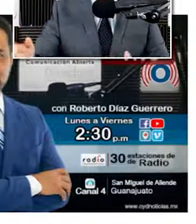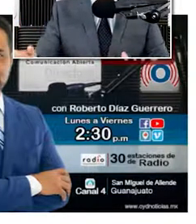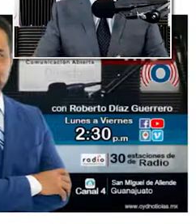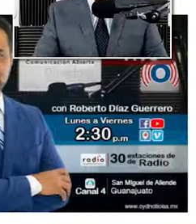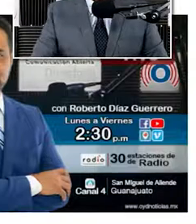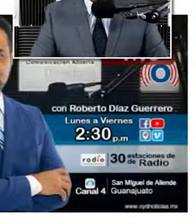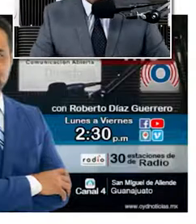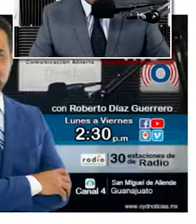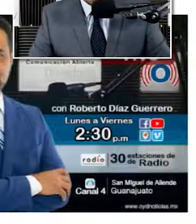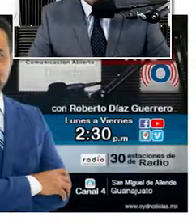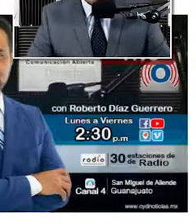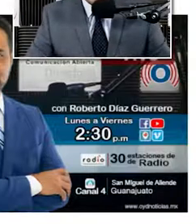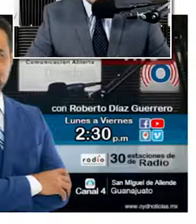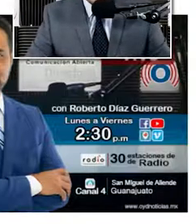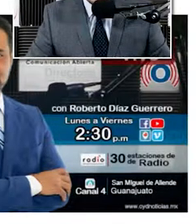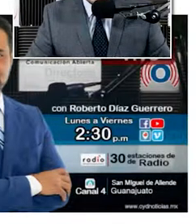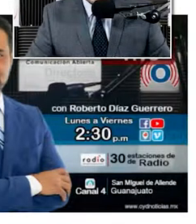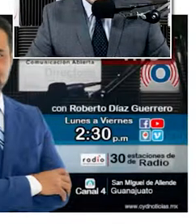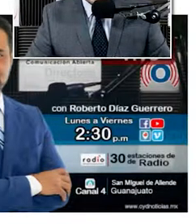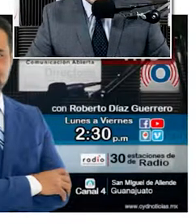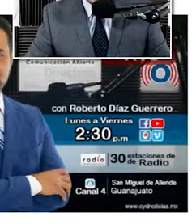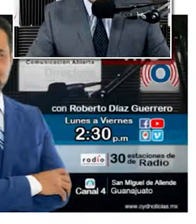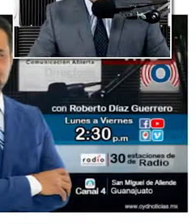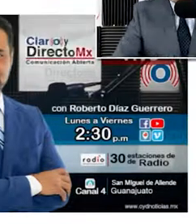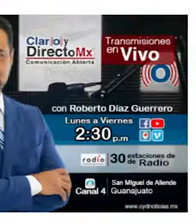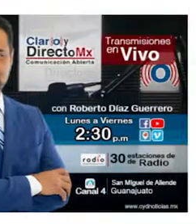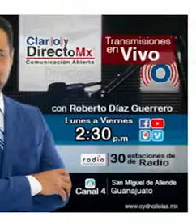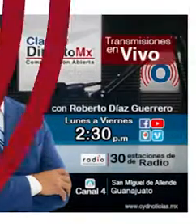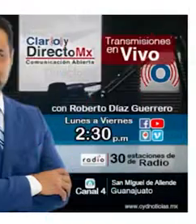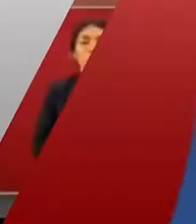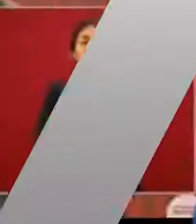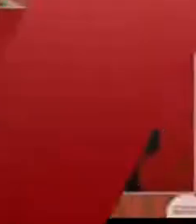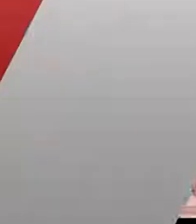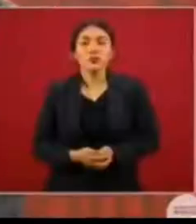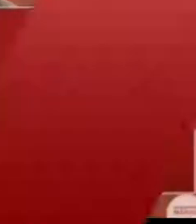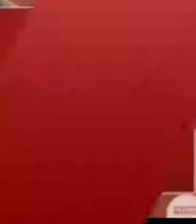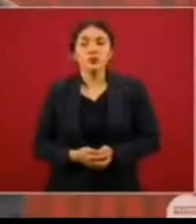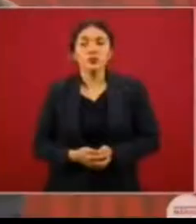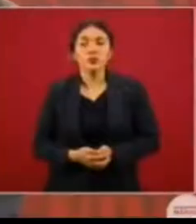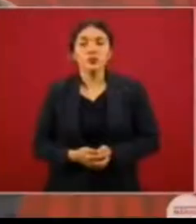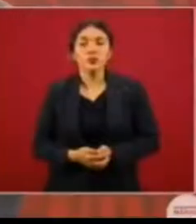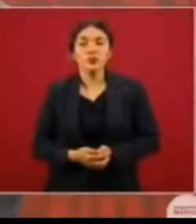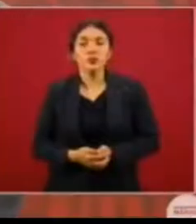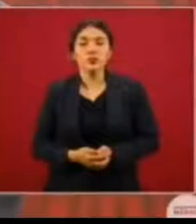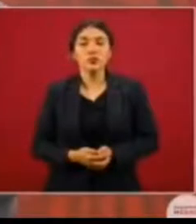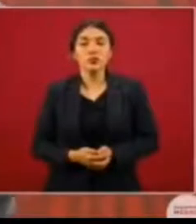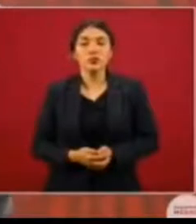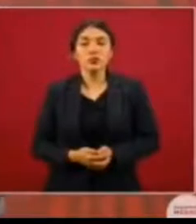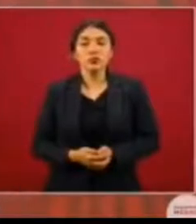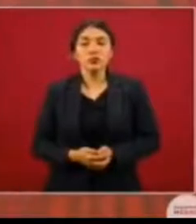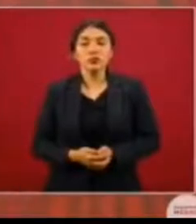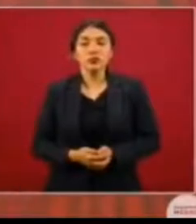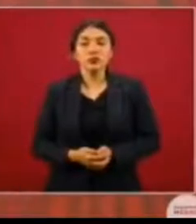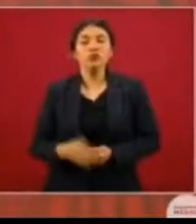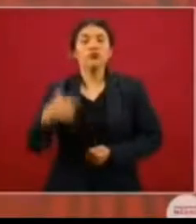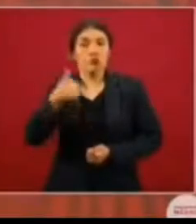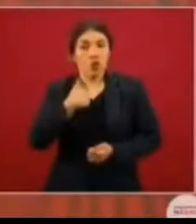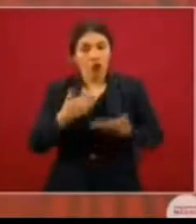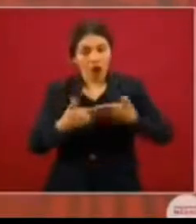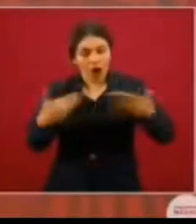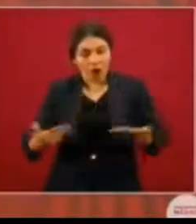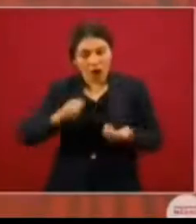que haya INE, dice, yo voy a vigilar, así lo dijo. Me voy a convertir en